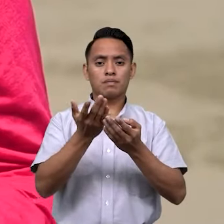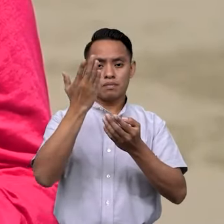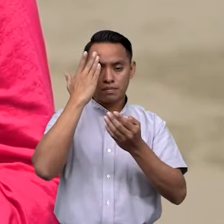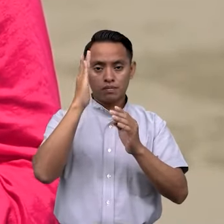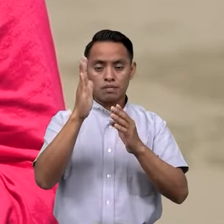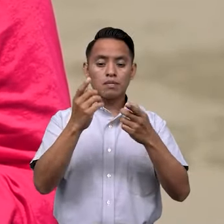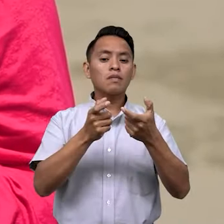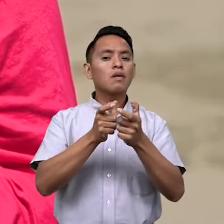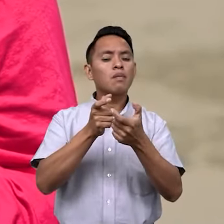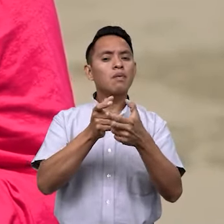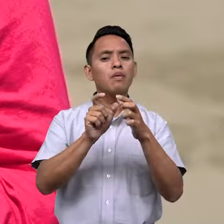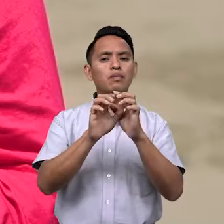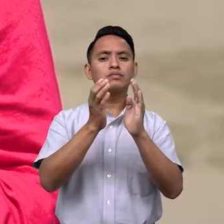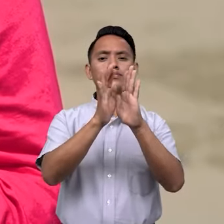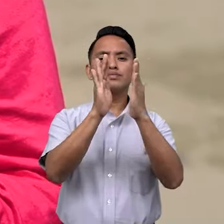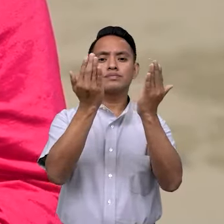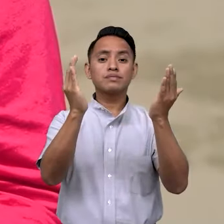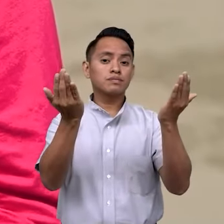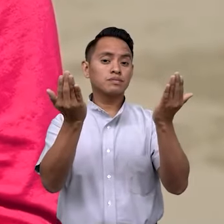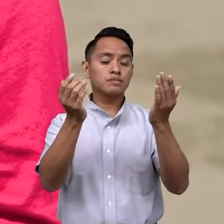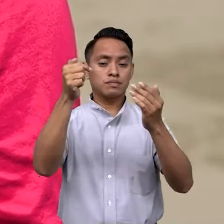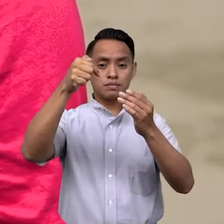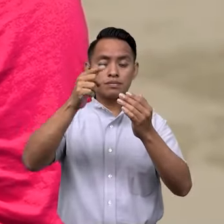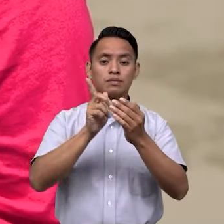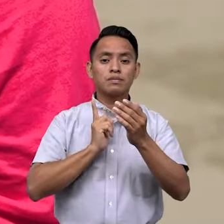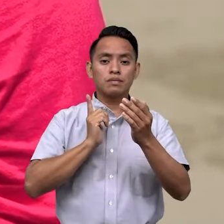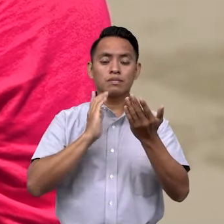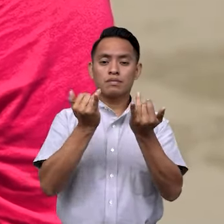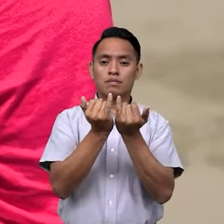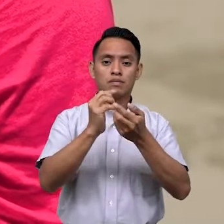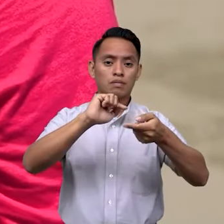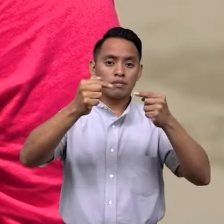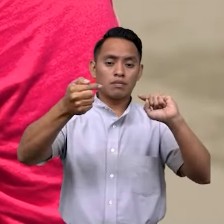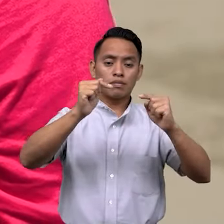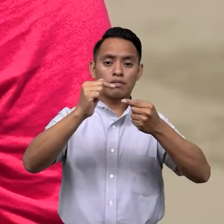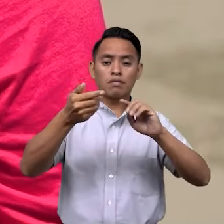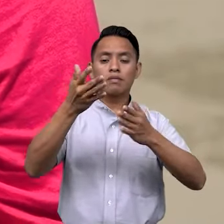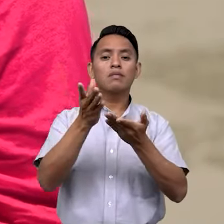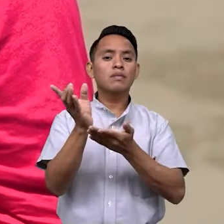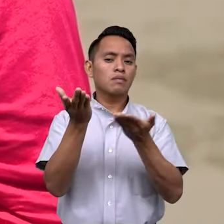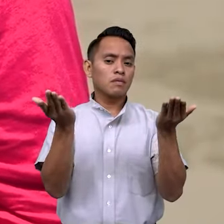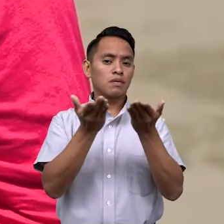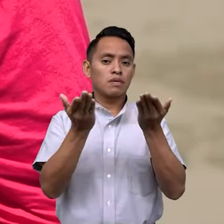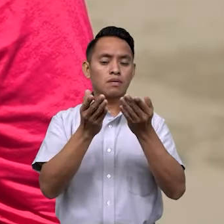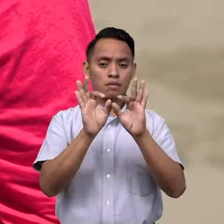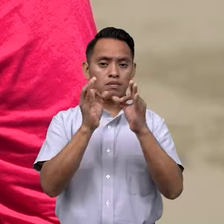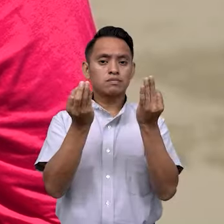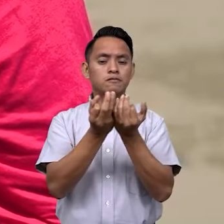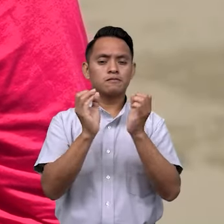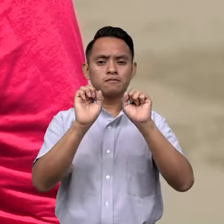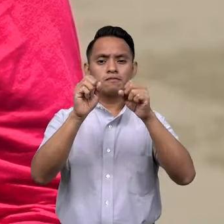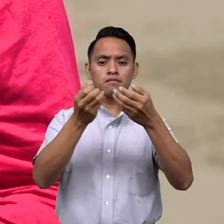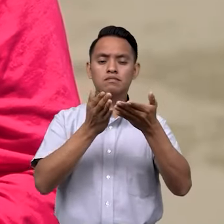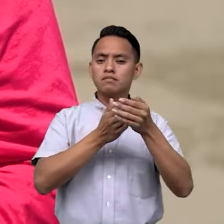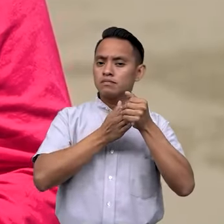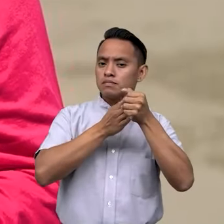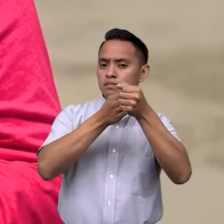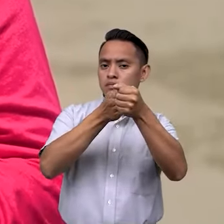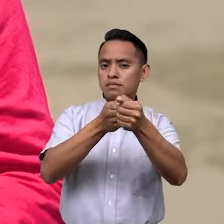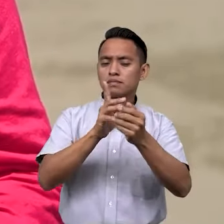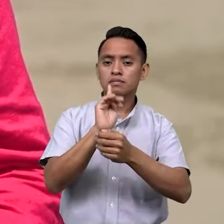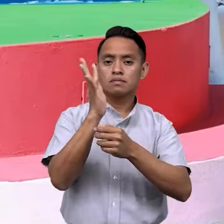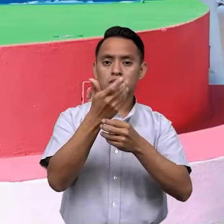brochures, ya nosotros estamos poniendo incluso los mapas, en los MUPI los ponemos los mapas para que nuestras familias se puedan guiar, para